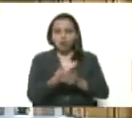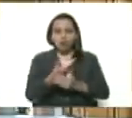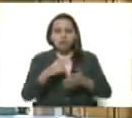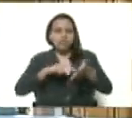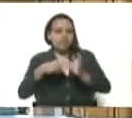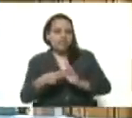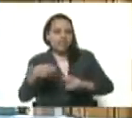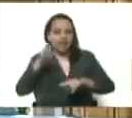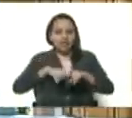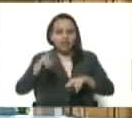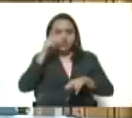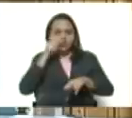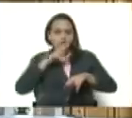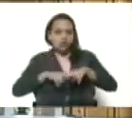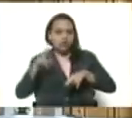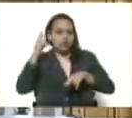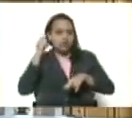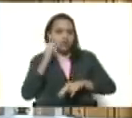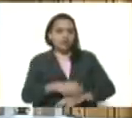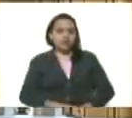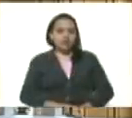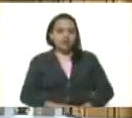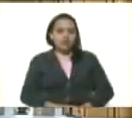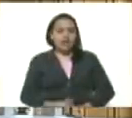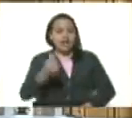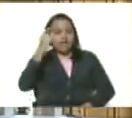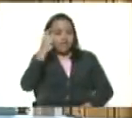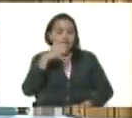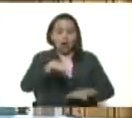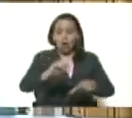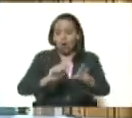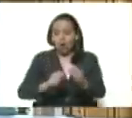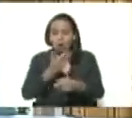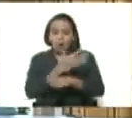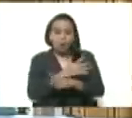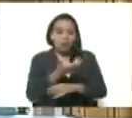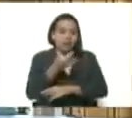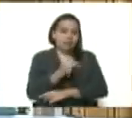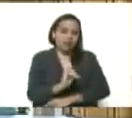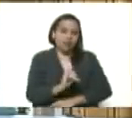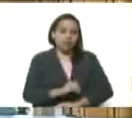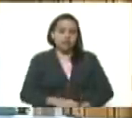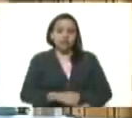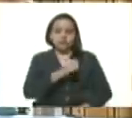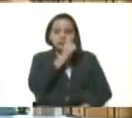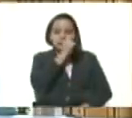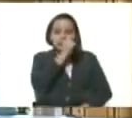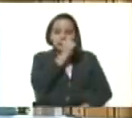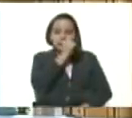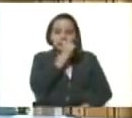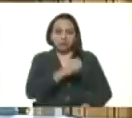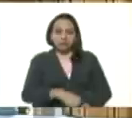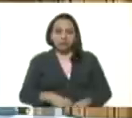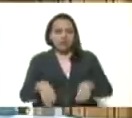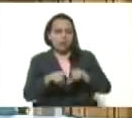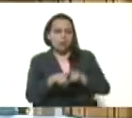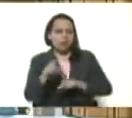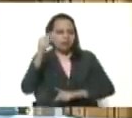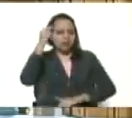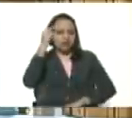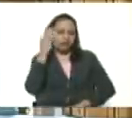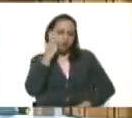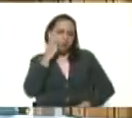lo que es la niña. Más allá del día comercial del niño, que es como el día de la madre, el día del